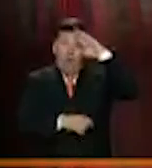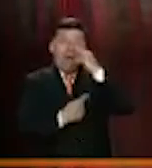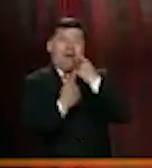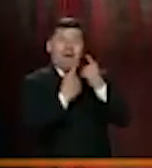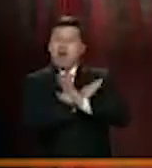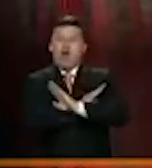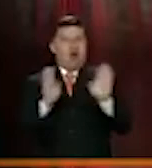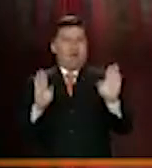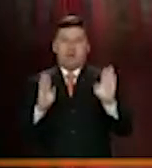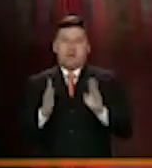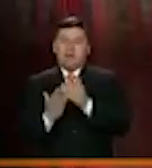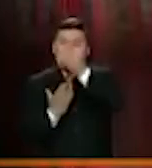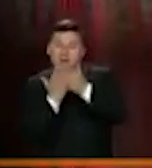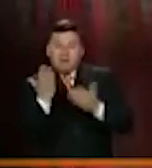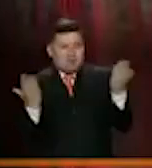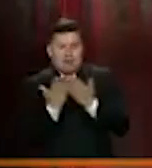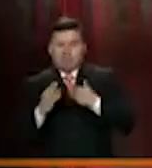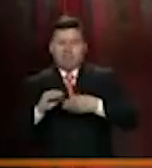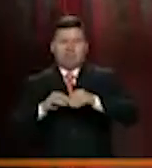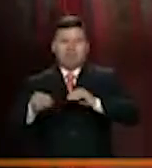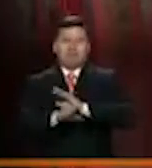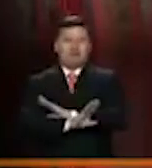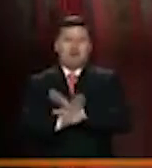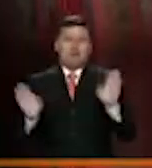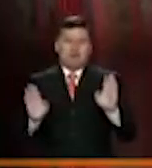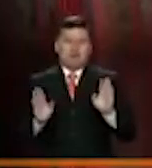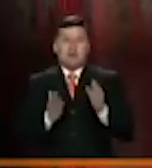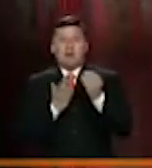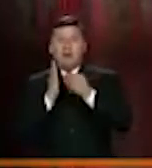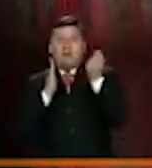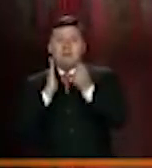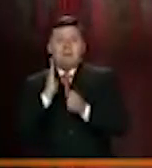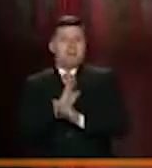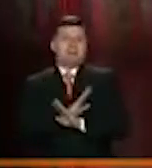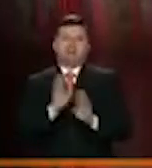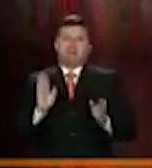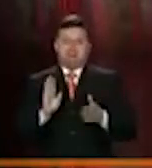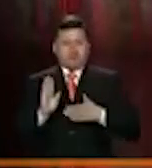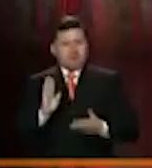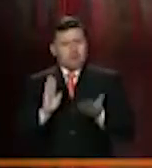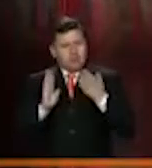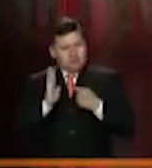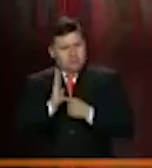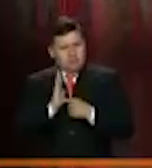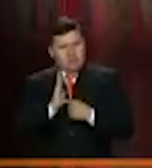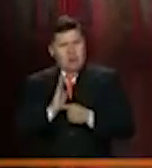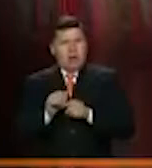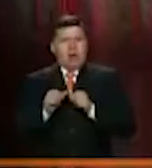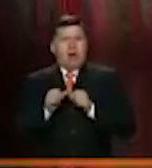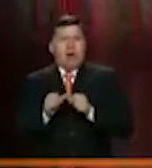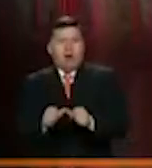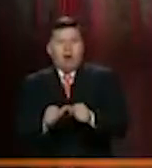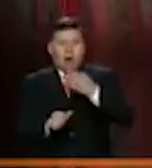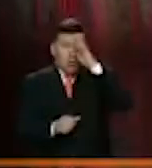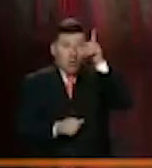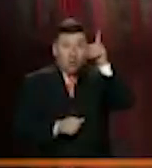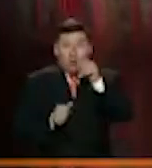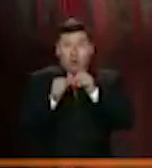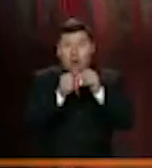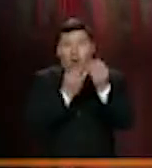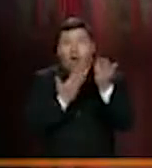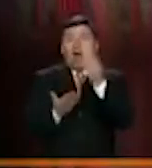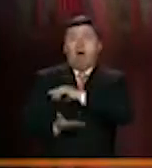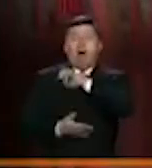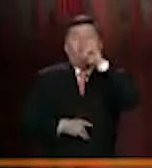de momento la guerrilla no se ha pronunciado sobre las acusaciones en su contra y sobre la decisión del mandatario que cuando asumió el poder en